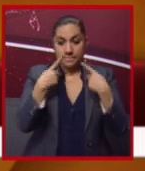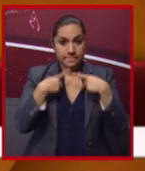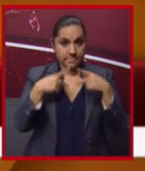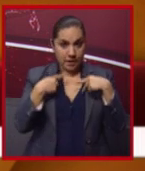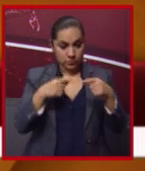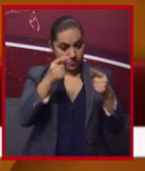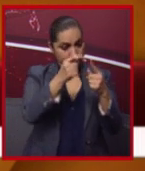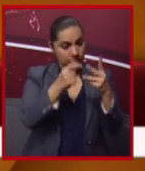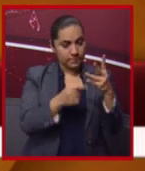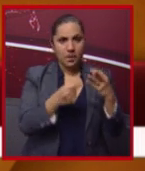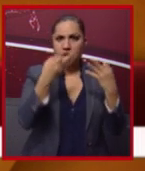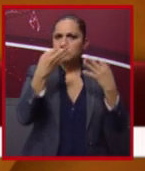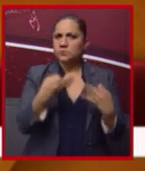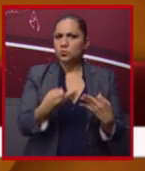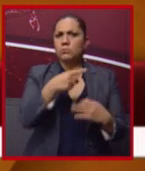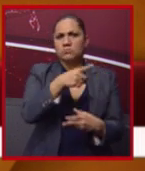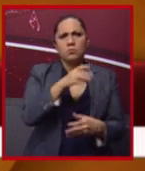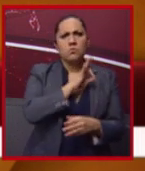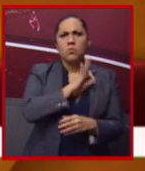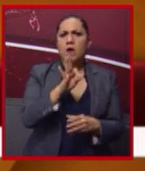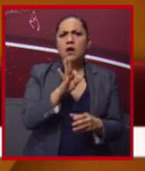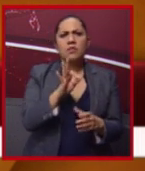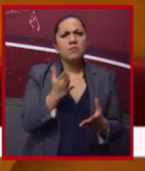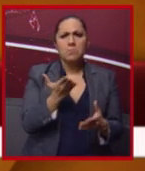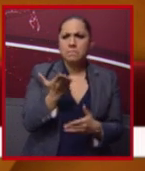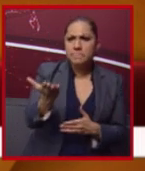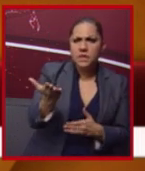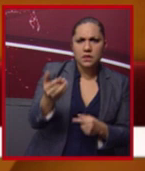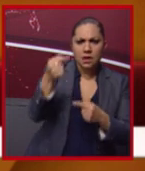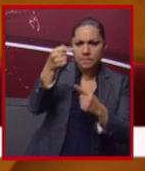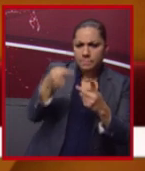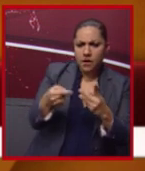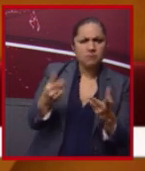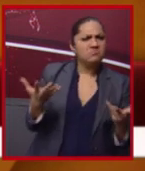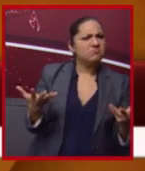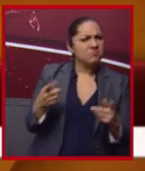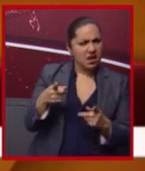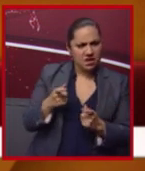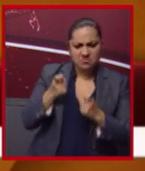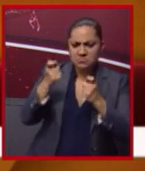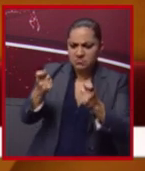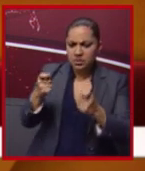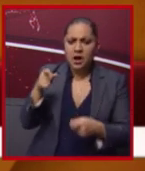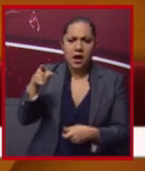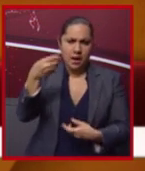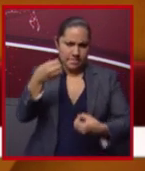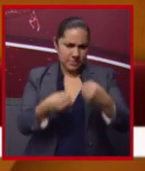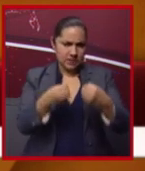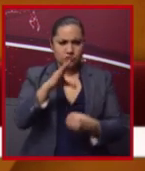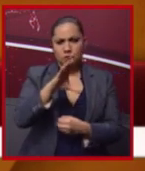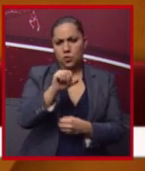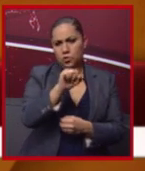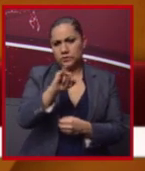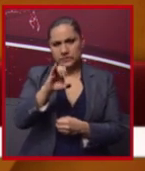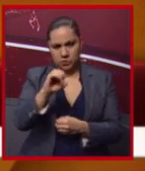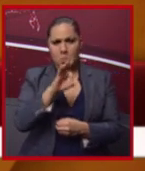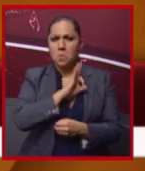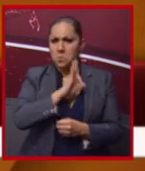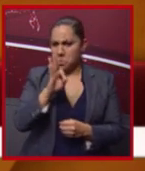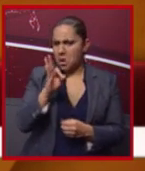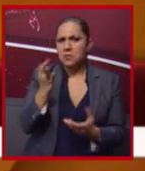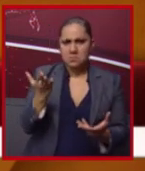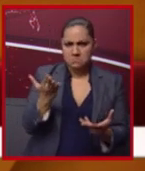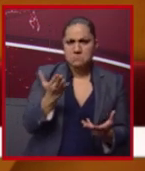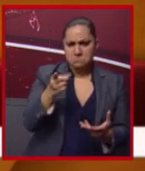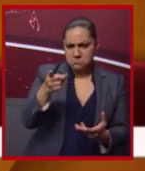requisitos para ocupar esta vacante que deja el ministro Cosío. Vamos a apoyar este dictamen a favor